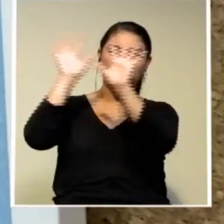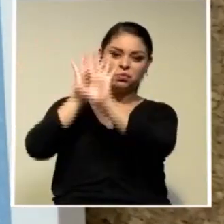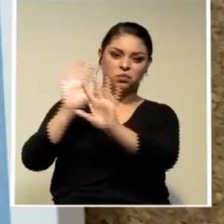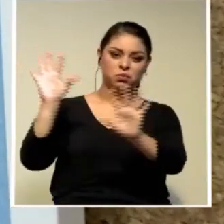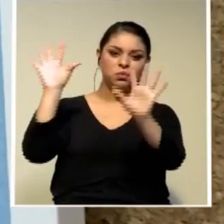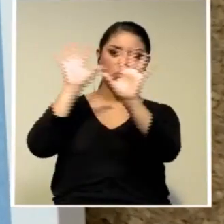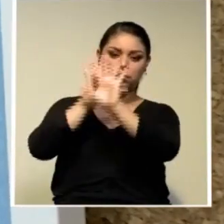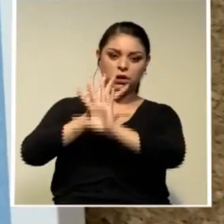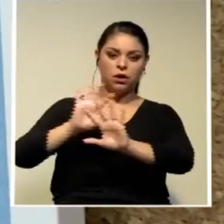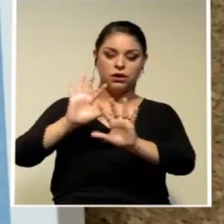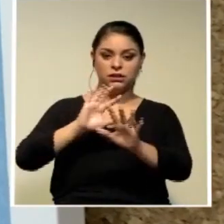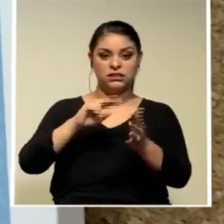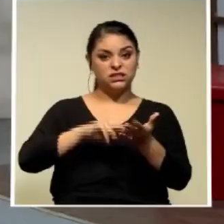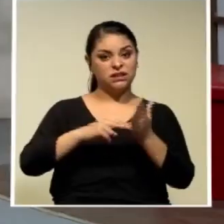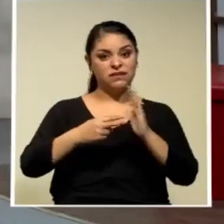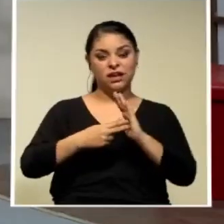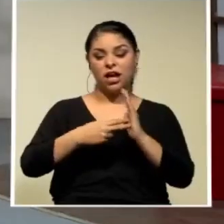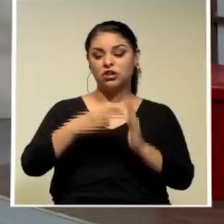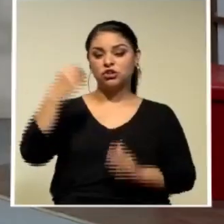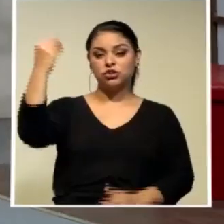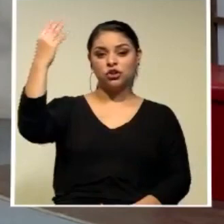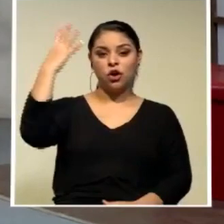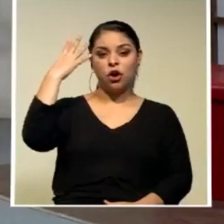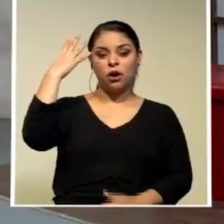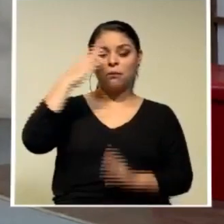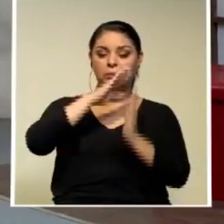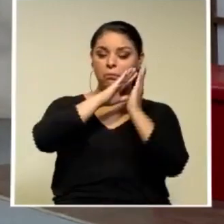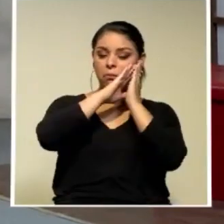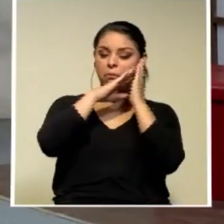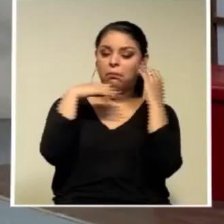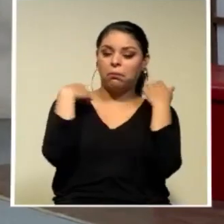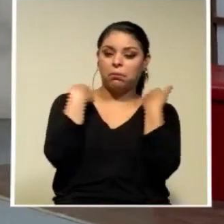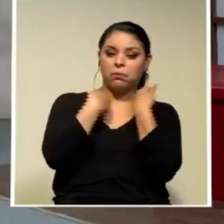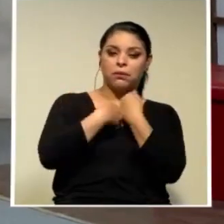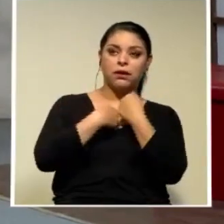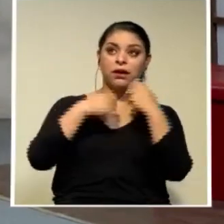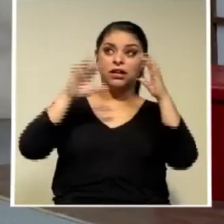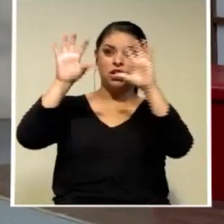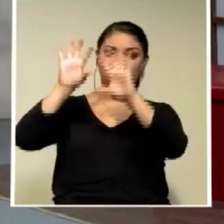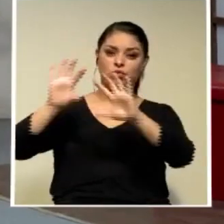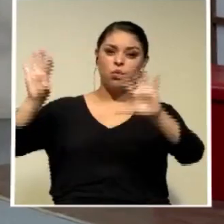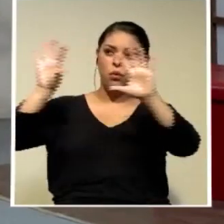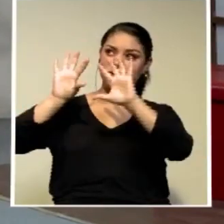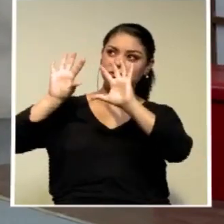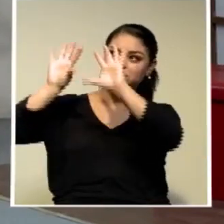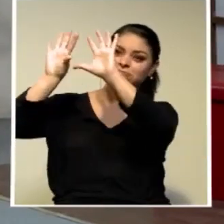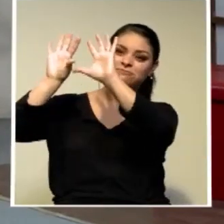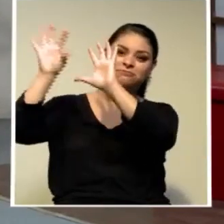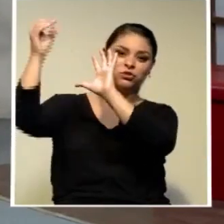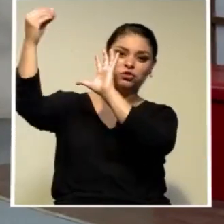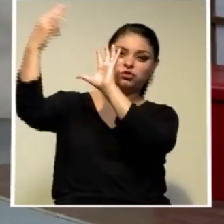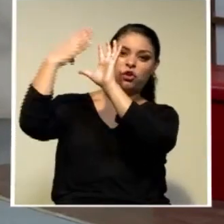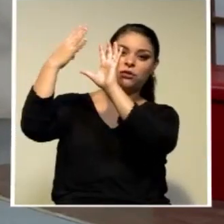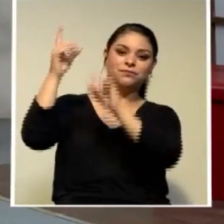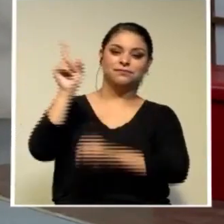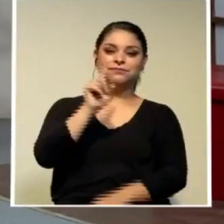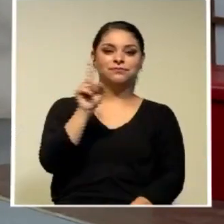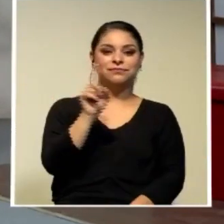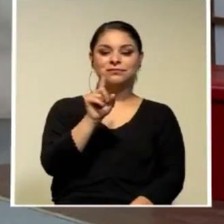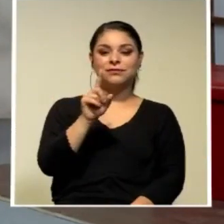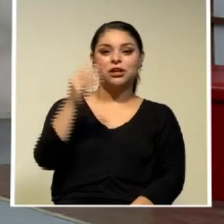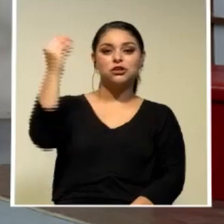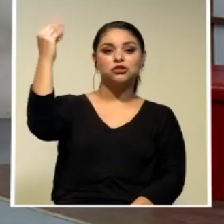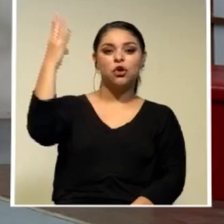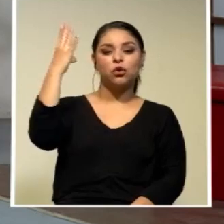Eso significa que al señor sol se le pegaron las cobijas. Sí, las nubes se despertaron fuertes a tapar al sol. Entonces el señor sol está